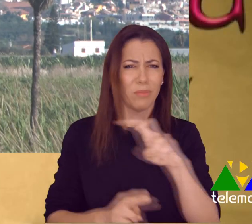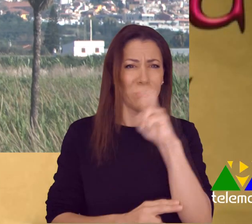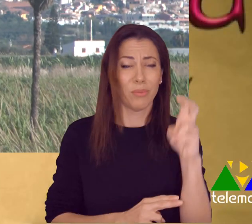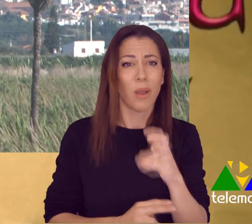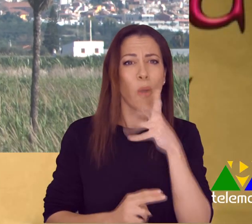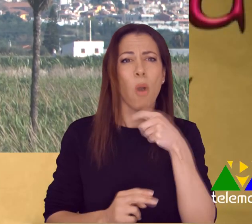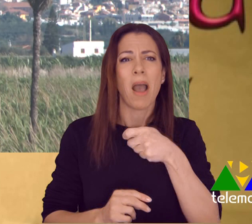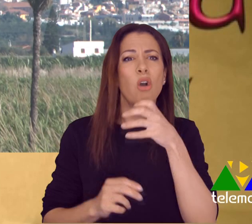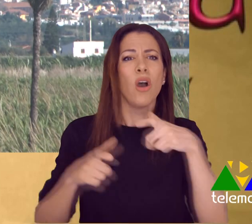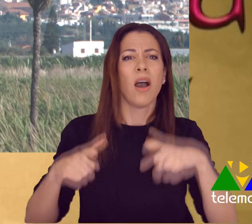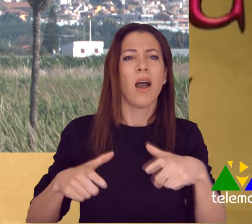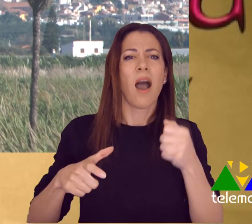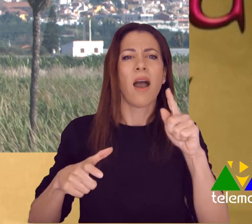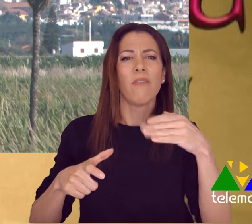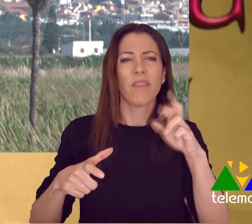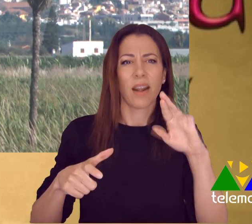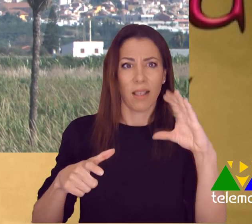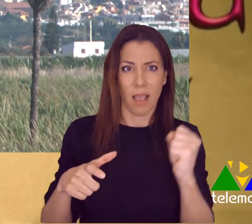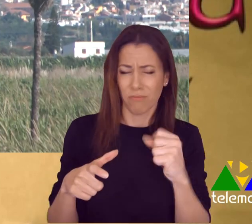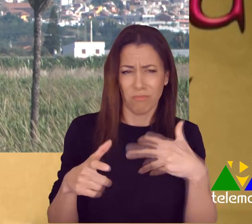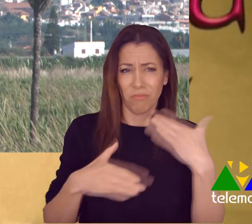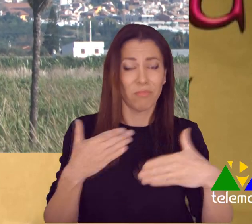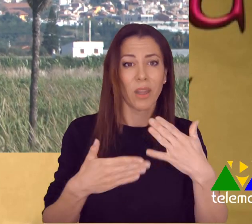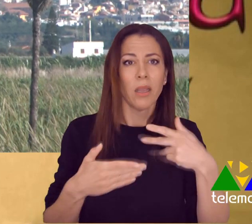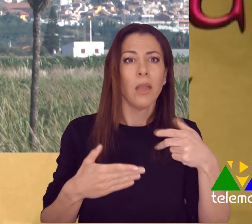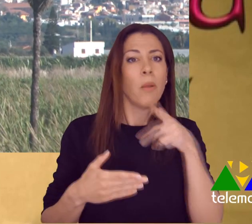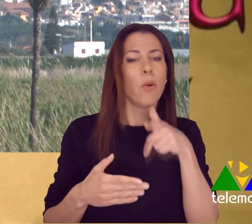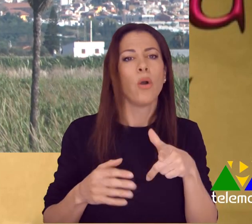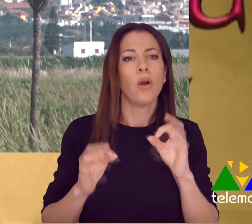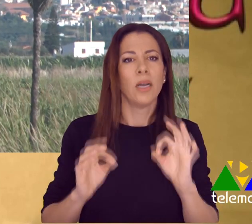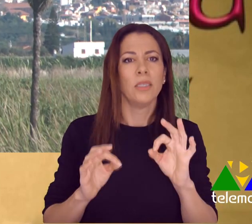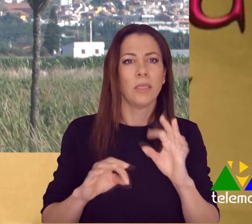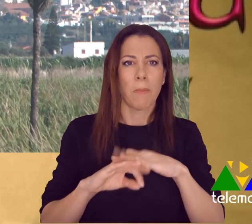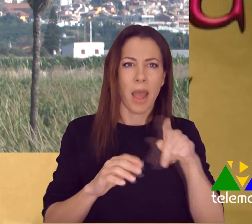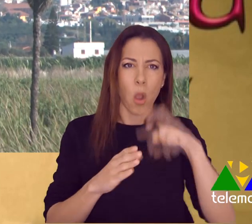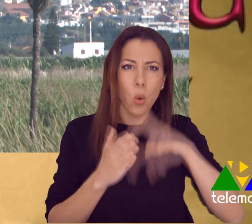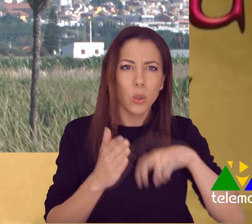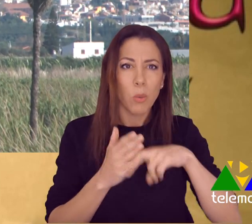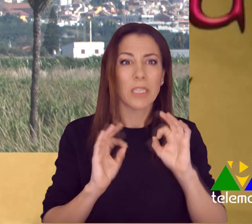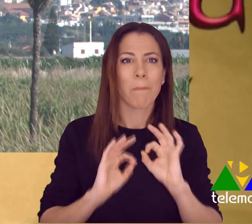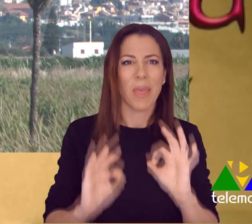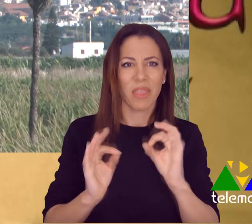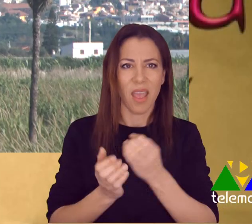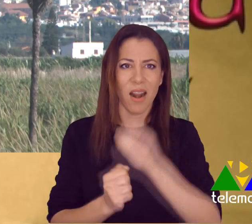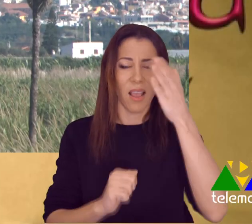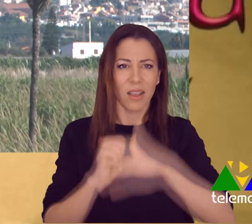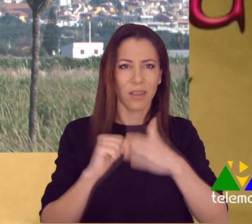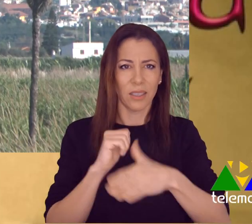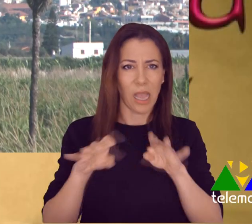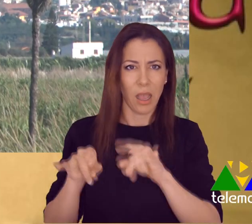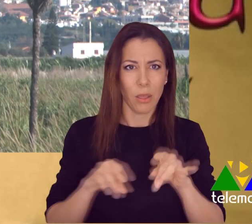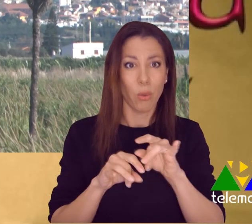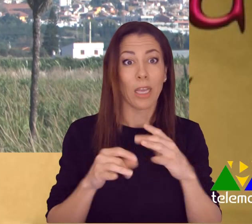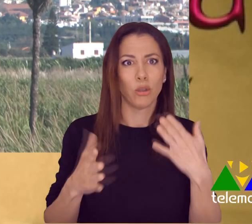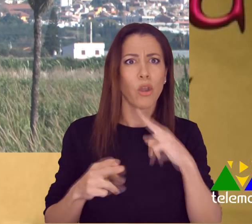de la Alberca, ¿no?, que era otro pago de la vega de Salobreña, que eran pagos donde se cultivaba caña de azúcar y que ya tenían todavía